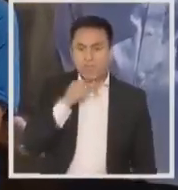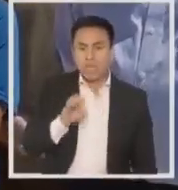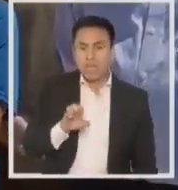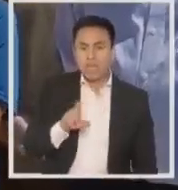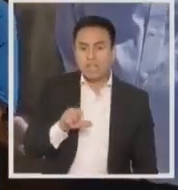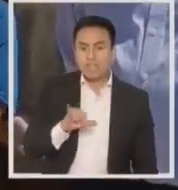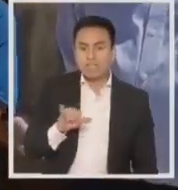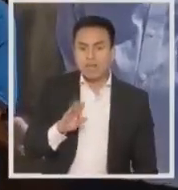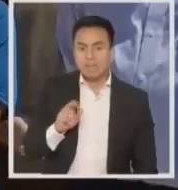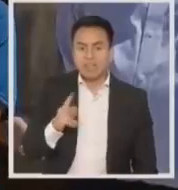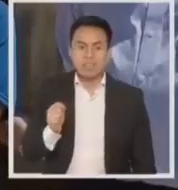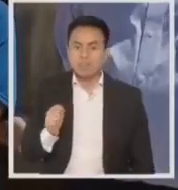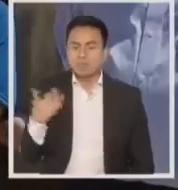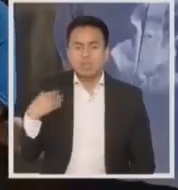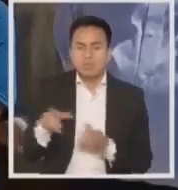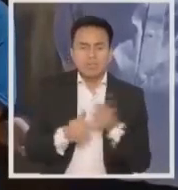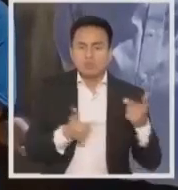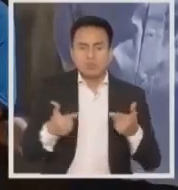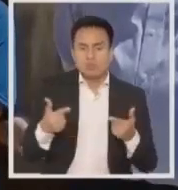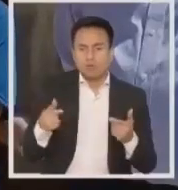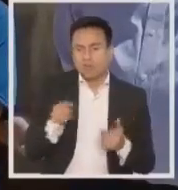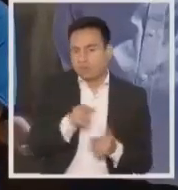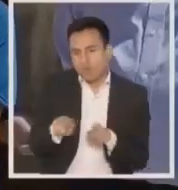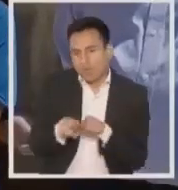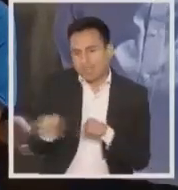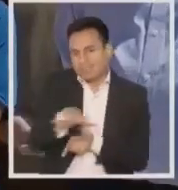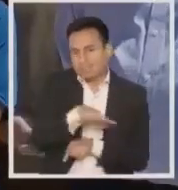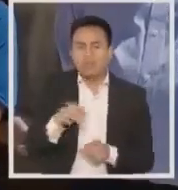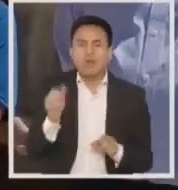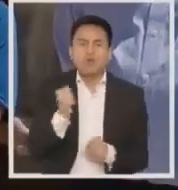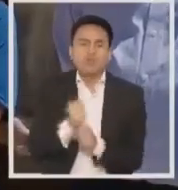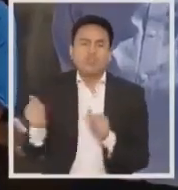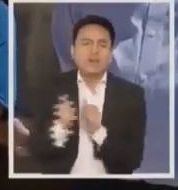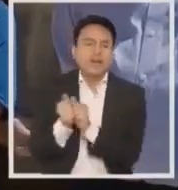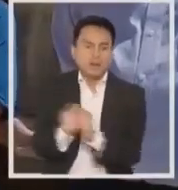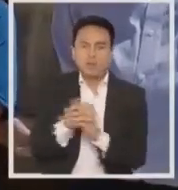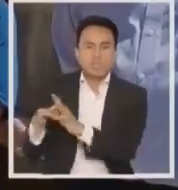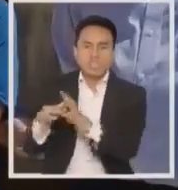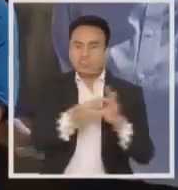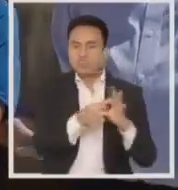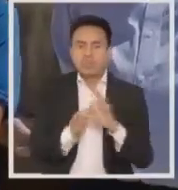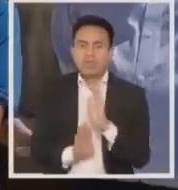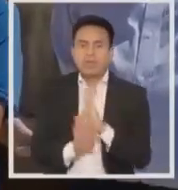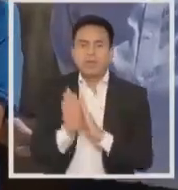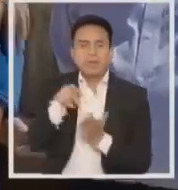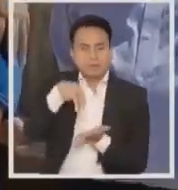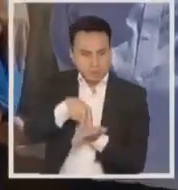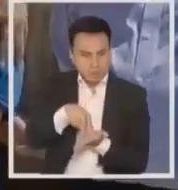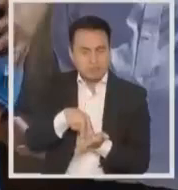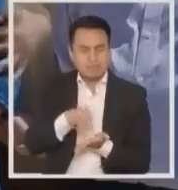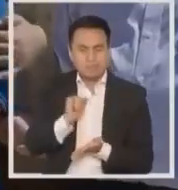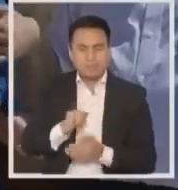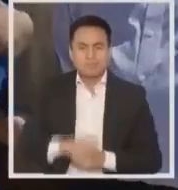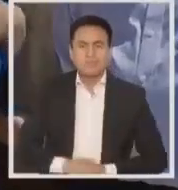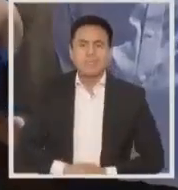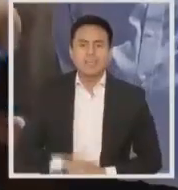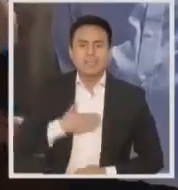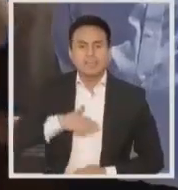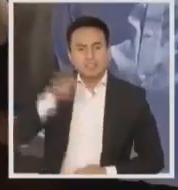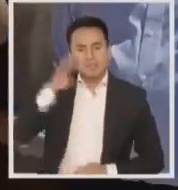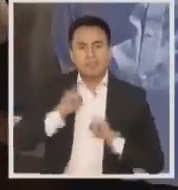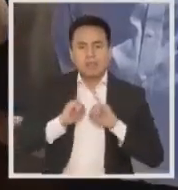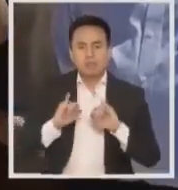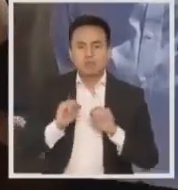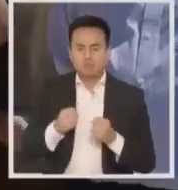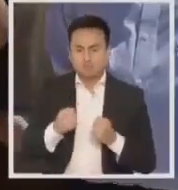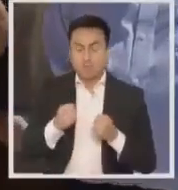Elizabeth, sin importar el color político, ninguna diferencia, es que vamos a trabajar juntos. Unidos nos vamos a poner de pie. Quiero que sepan algunos datos